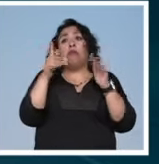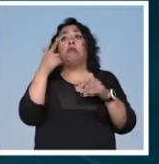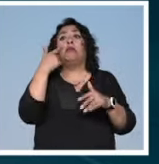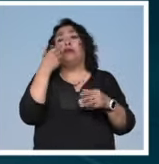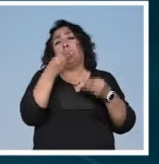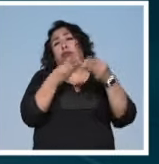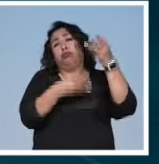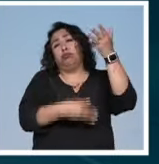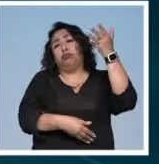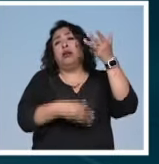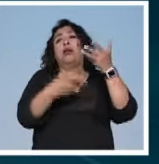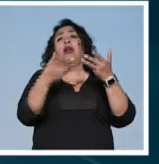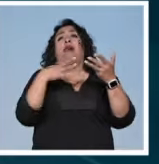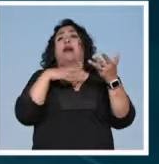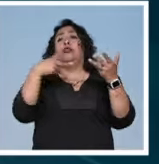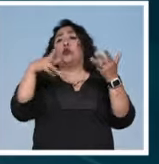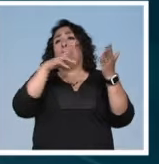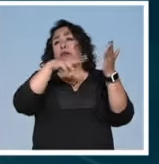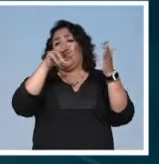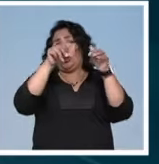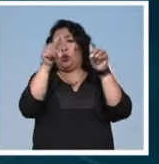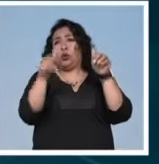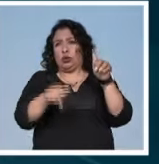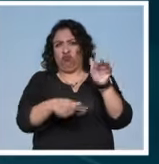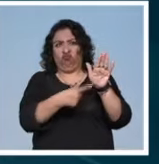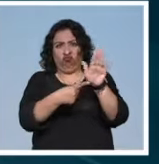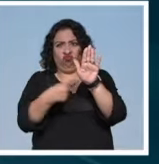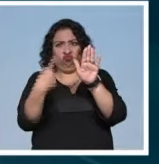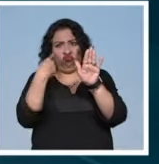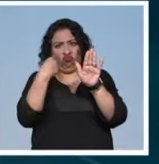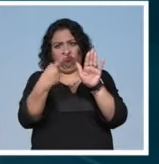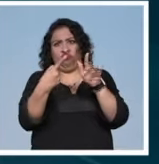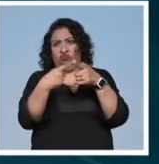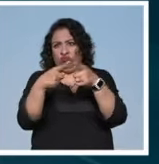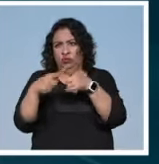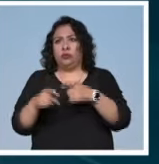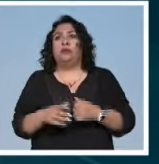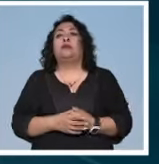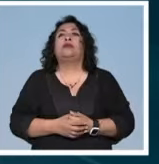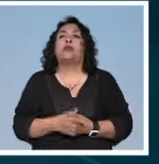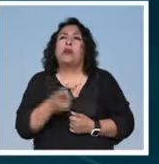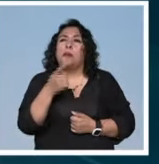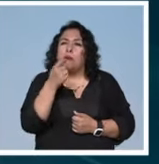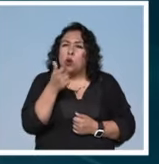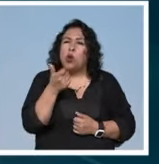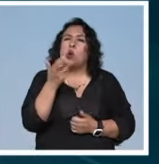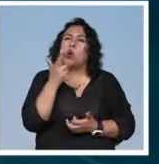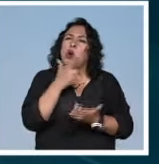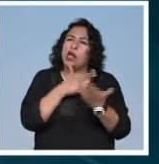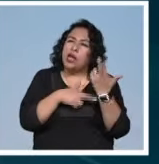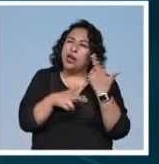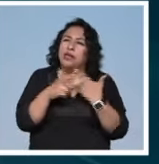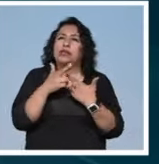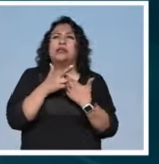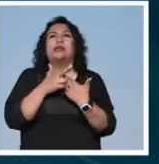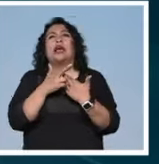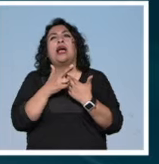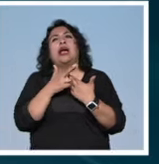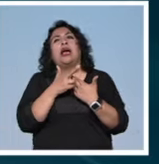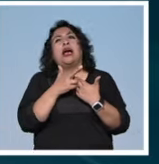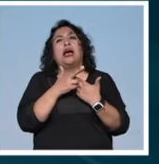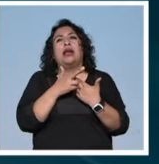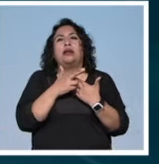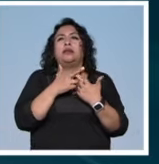ofrece una amplia muestra de su pintura y escultura. Es un poco un revire, un poco